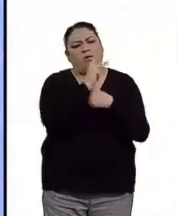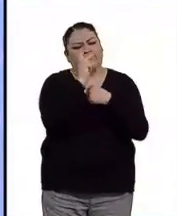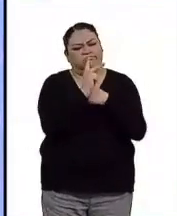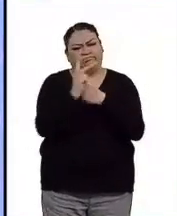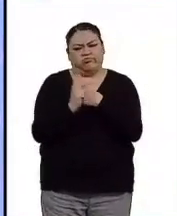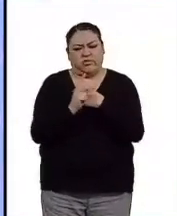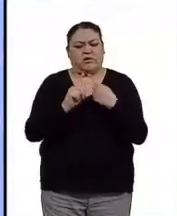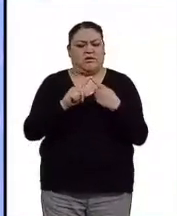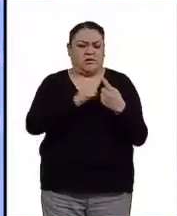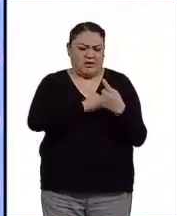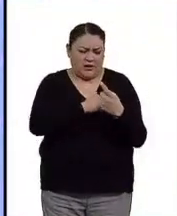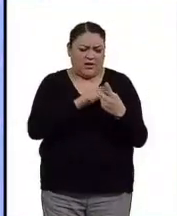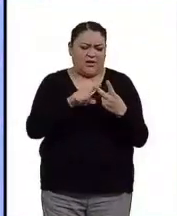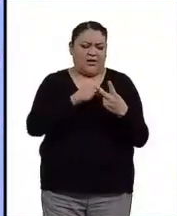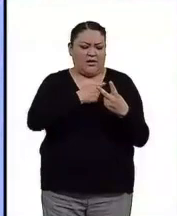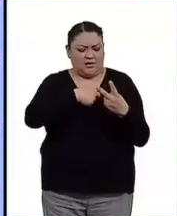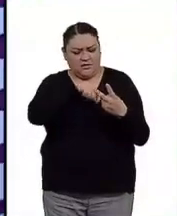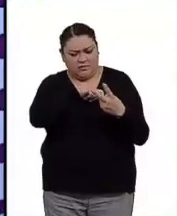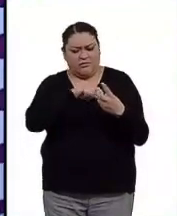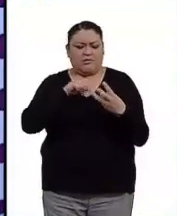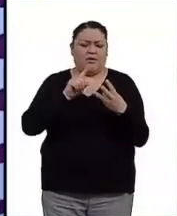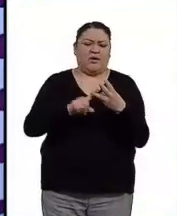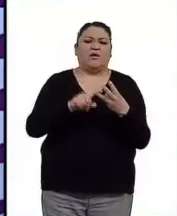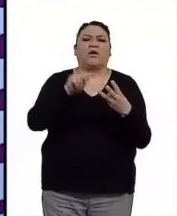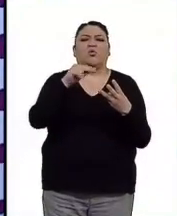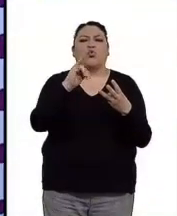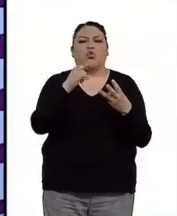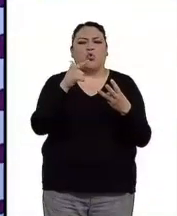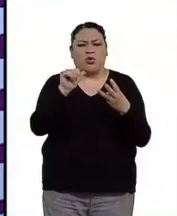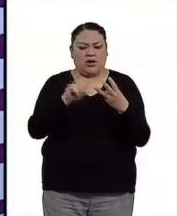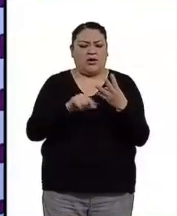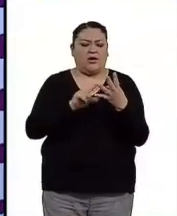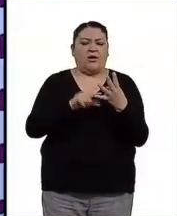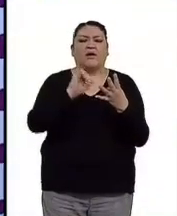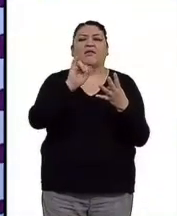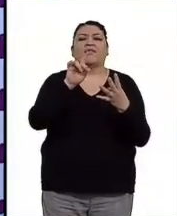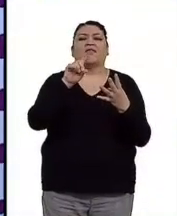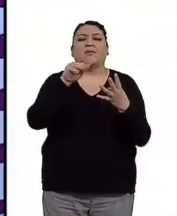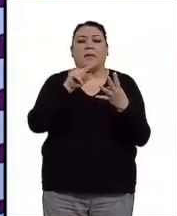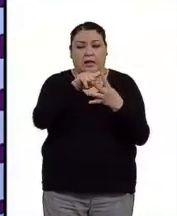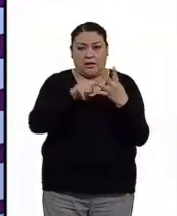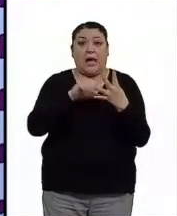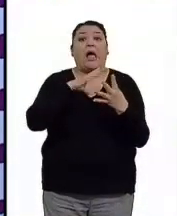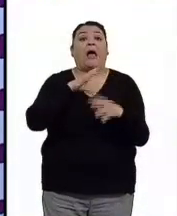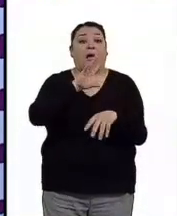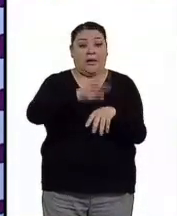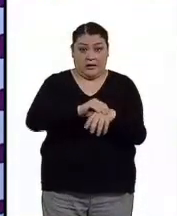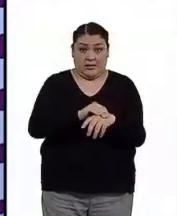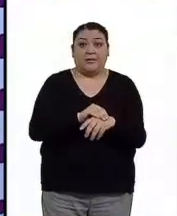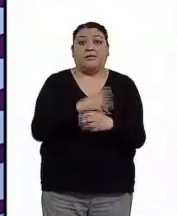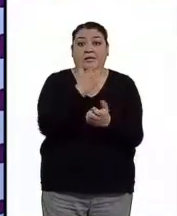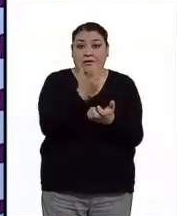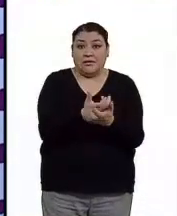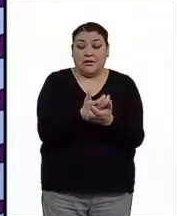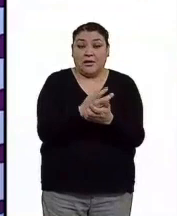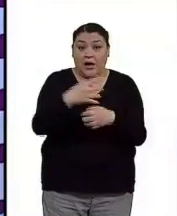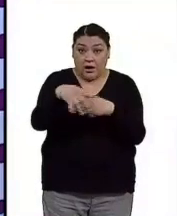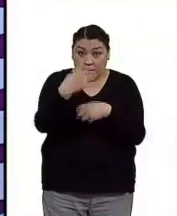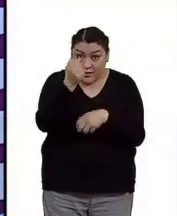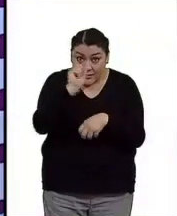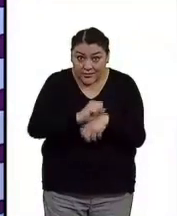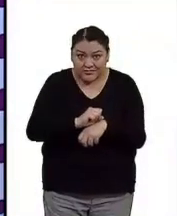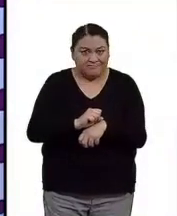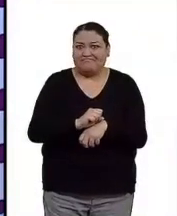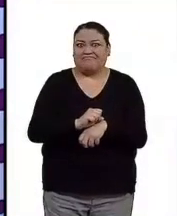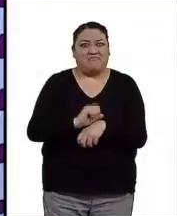en Canadá, en España, en Noruega, en Dinamarca, en muchos otros países, ya hay licencias que van mucho más allá de estas 14 semanas